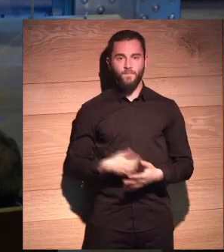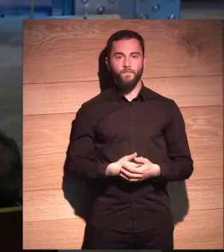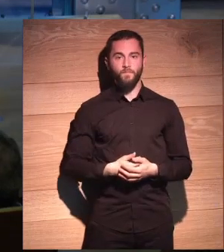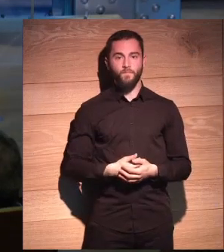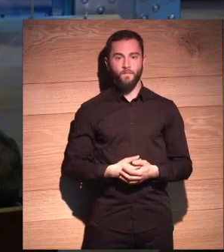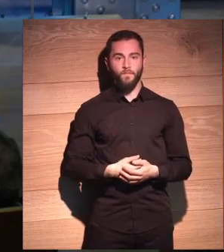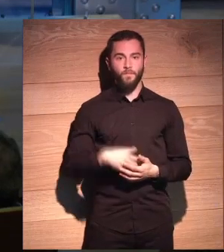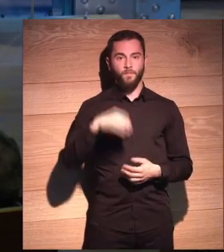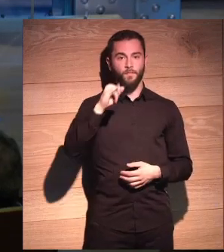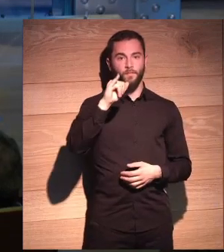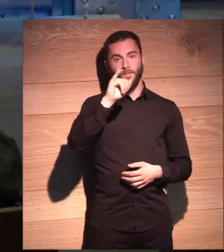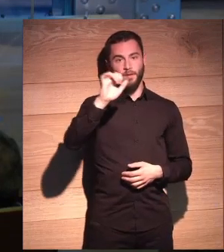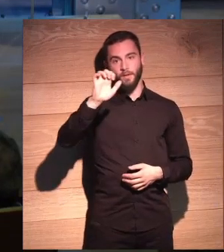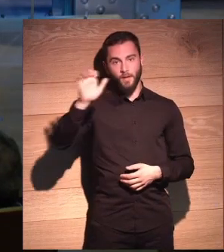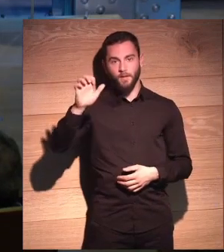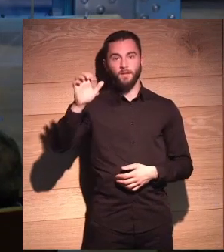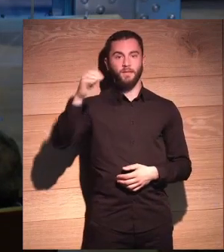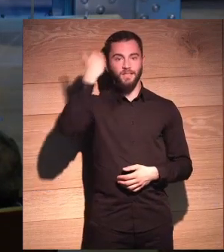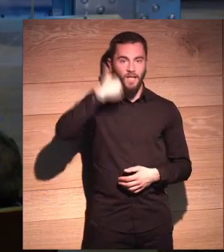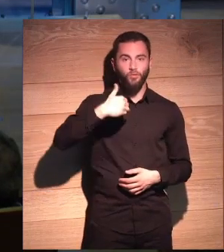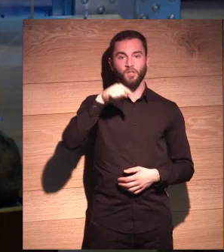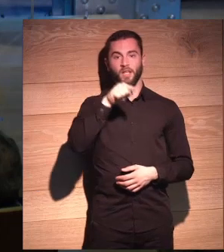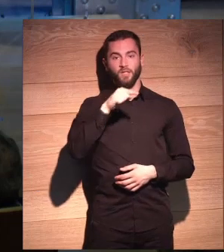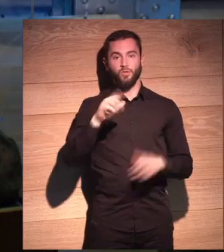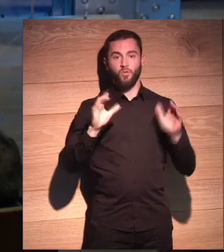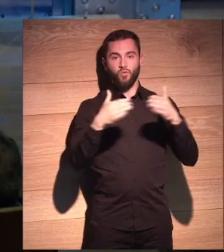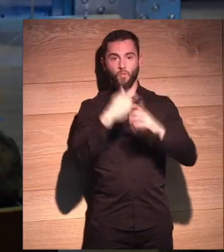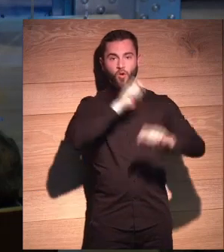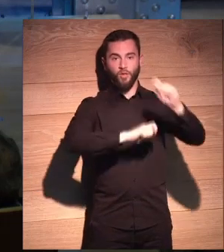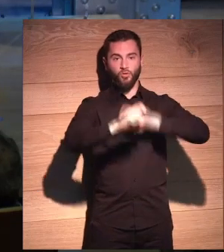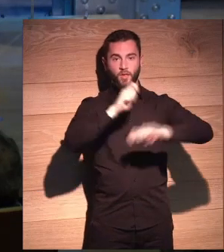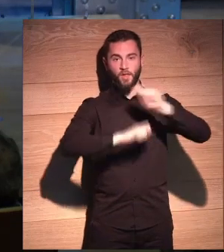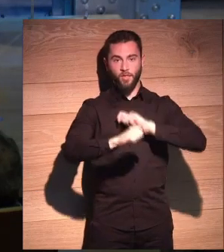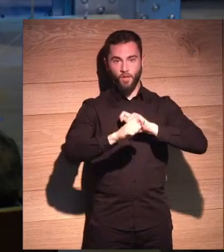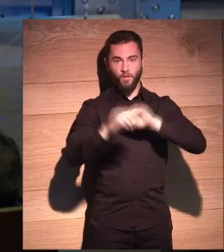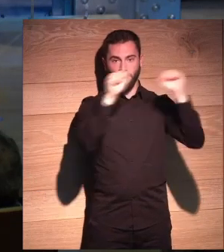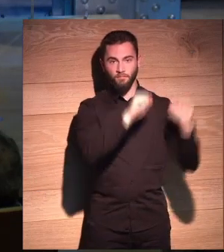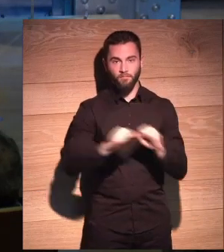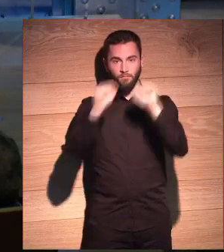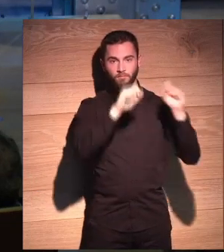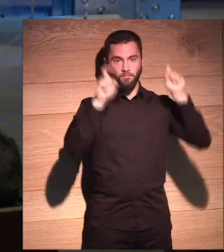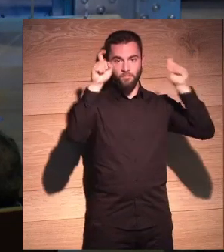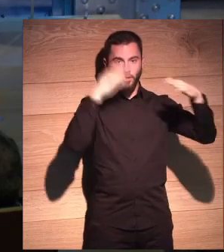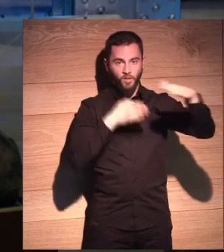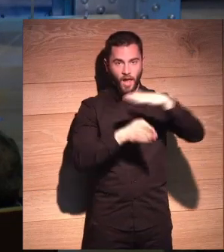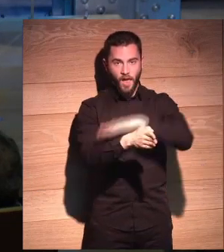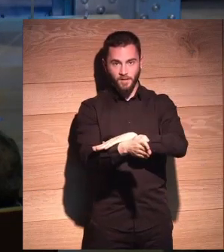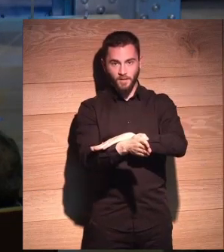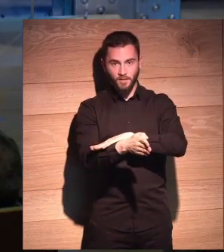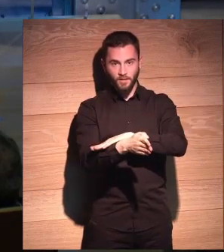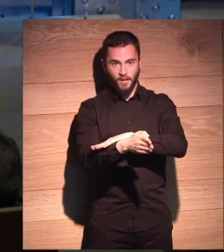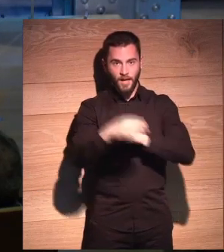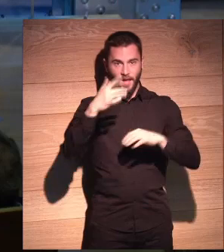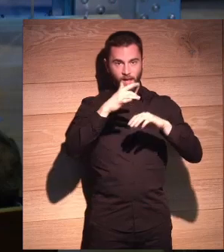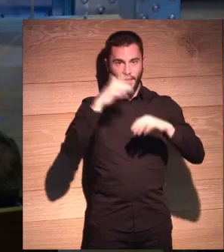en Isaturdes, a pesar de ser un colectivo, una asociación que aboga por la educación accesible en inteligencia artificial